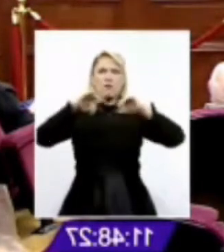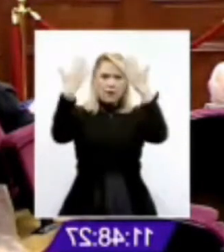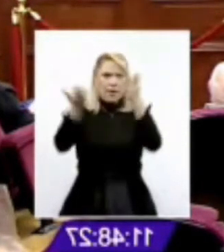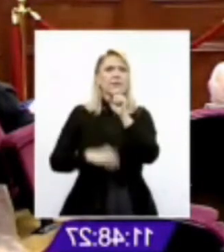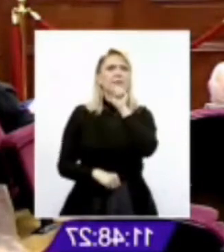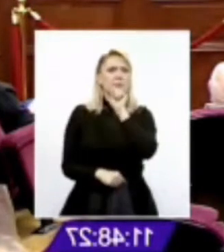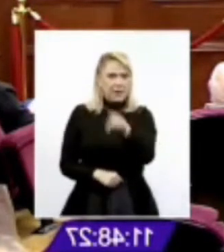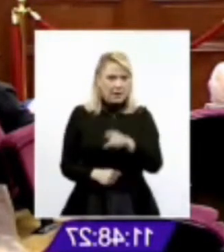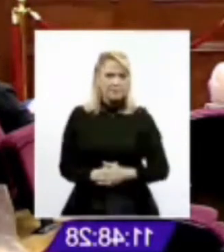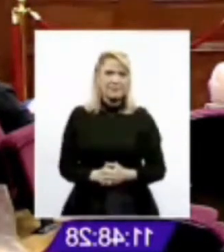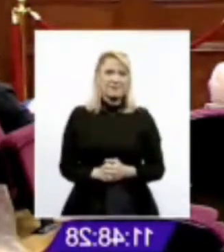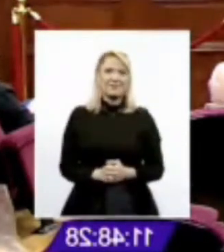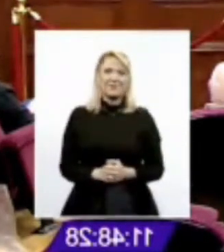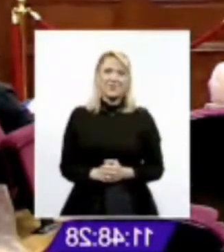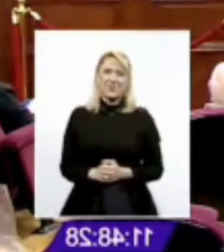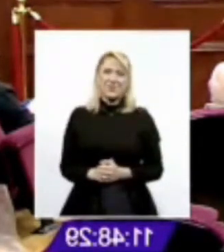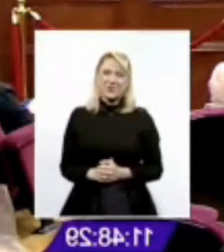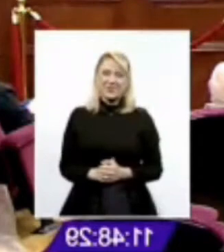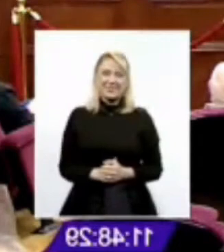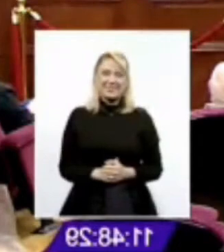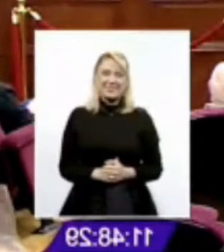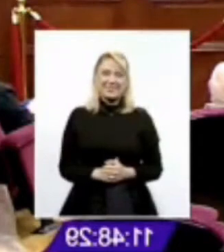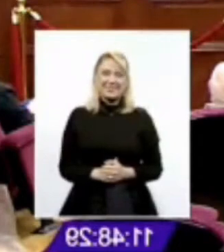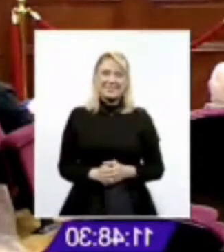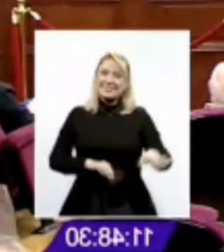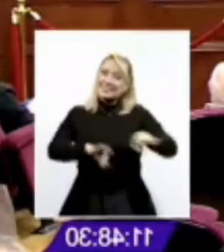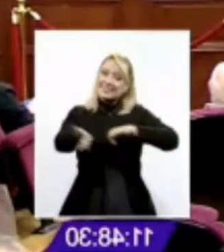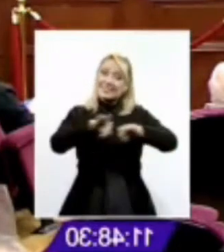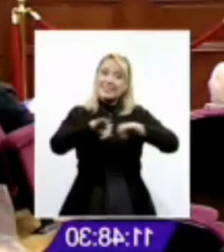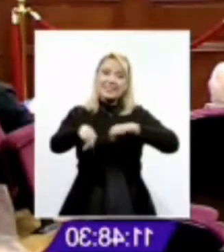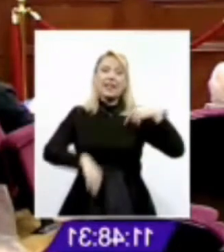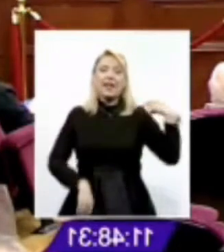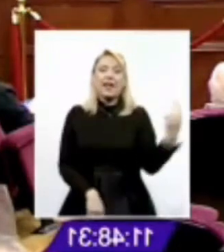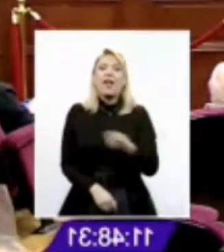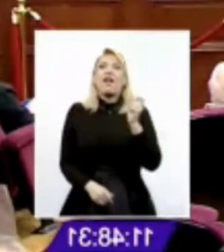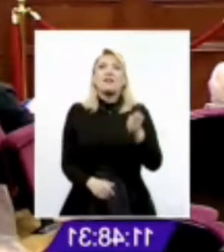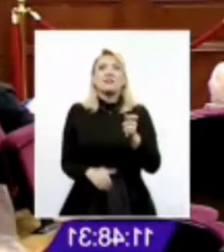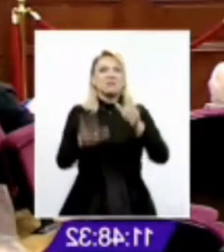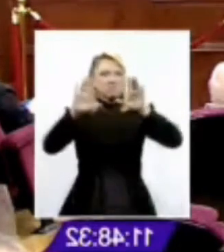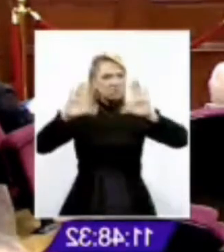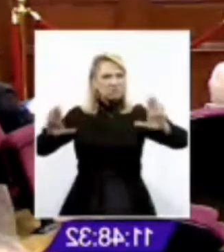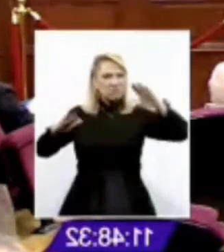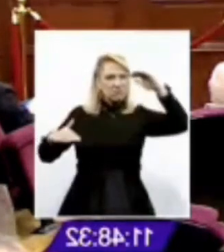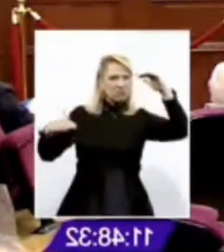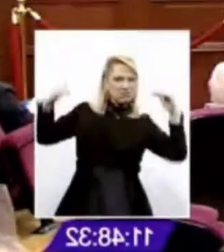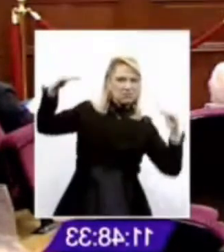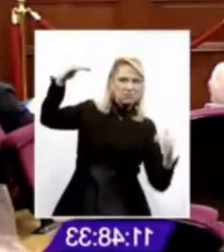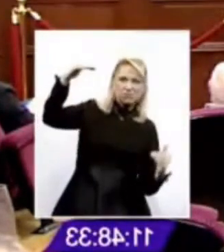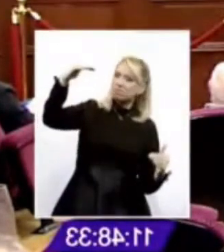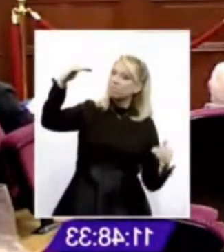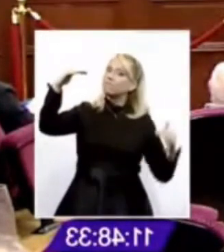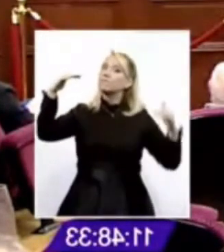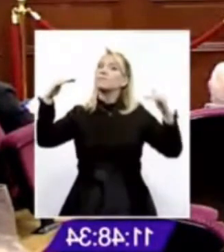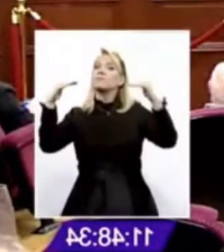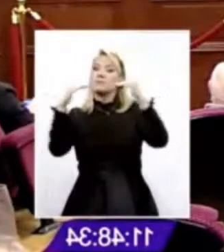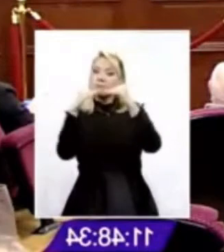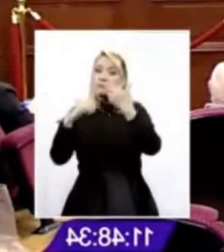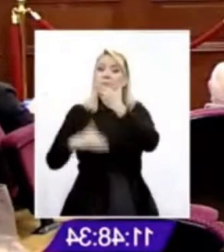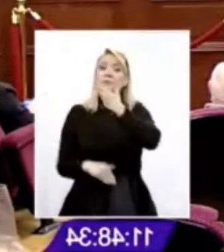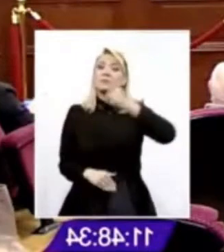del presidente Andrés Manuel López Obrador va la secretaria de Gobernación, Luisa María Alcalde, en este informe, a